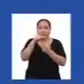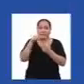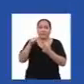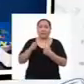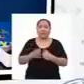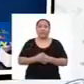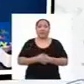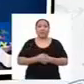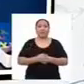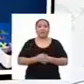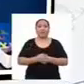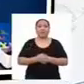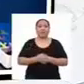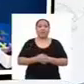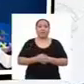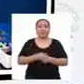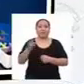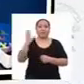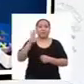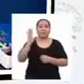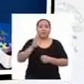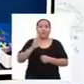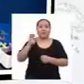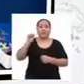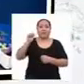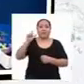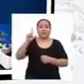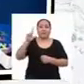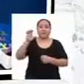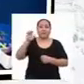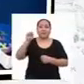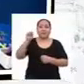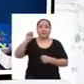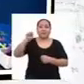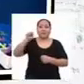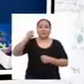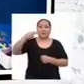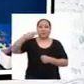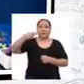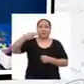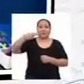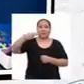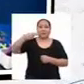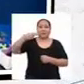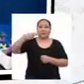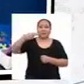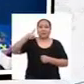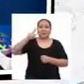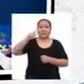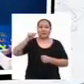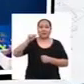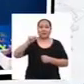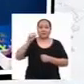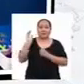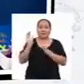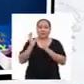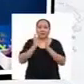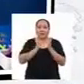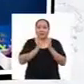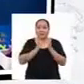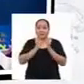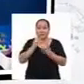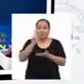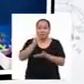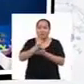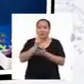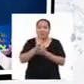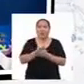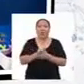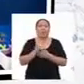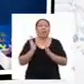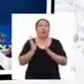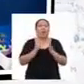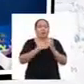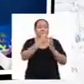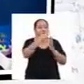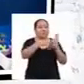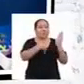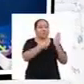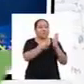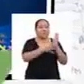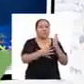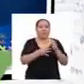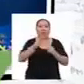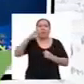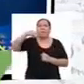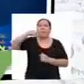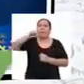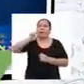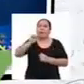categoría. Hola, soy Alessia de la región Lima. Para la elaboración de la tabla de frecuencias de la variable referida a masa